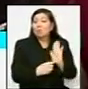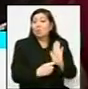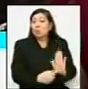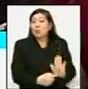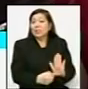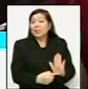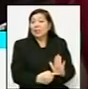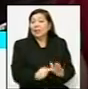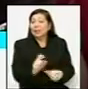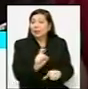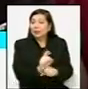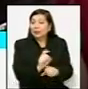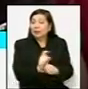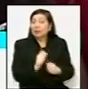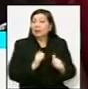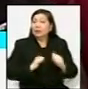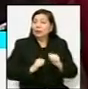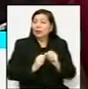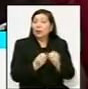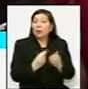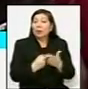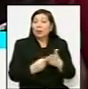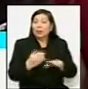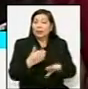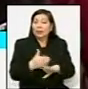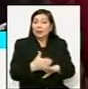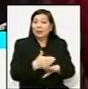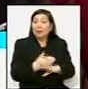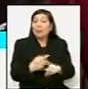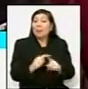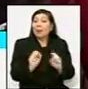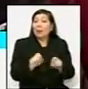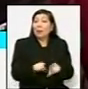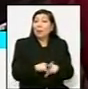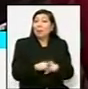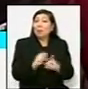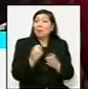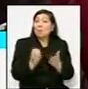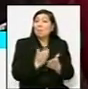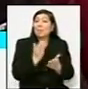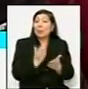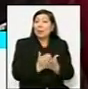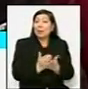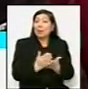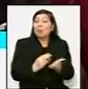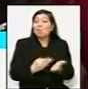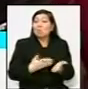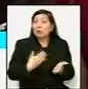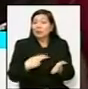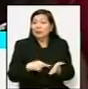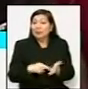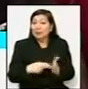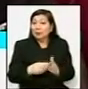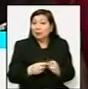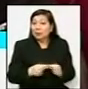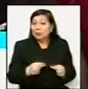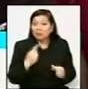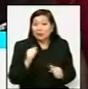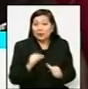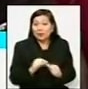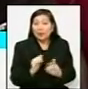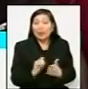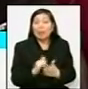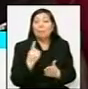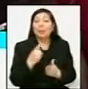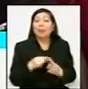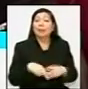su capacidad, su activismo, cómo se va desarrollando, pero también puede pasar una crisis y puede significar que salgan muchos militantes. Recordemos bien que